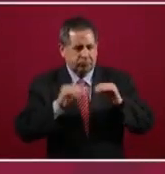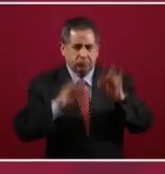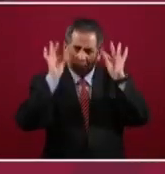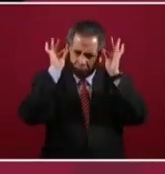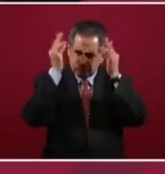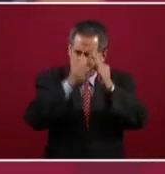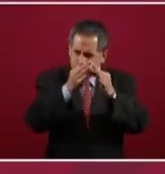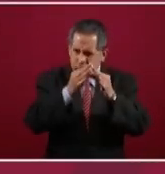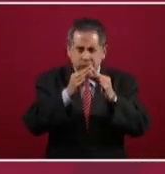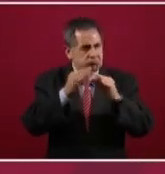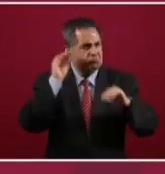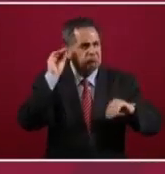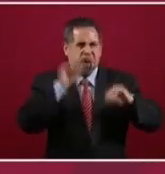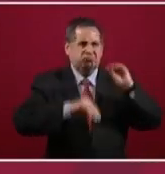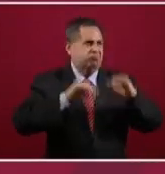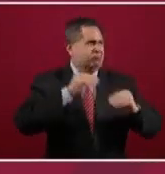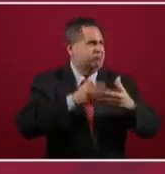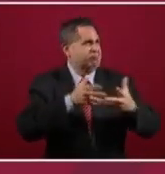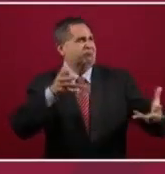aduanas,